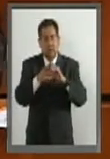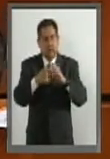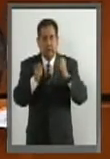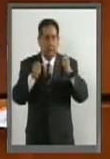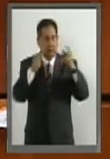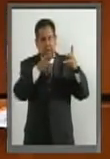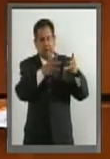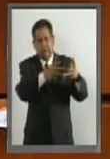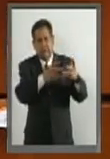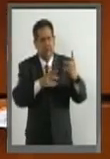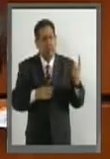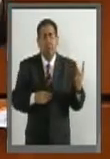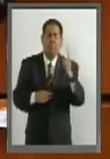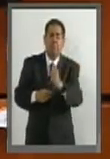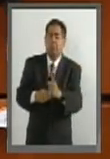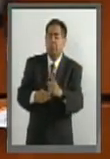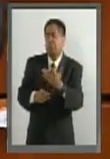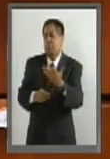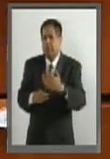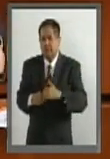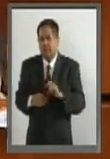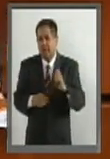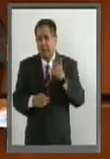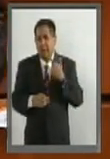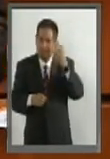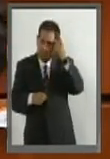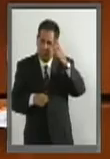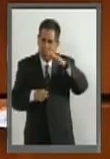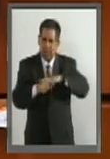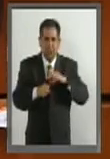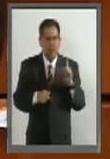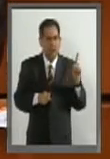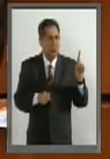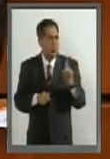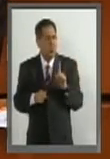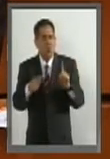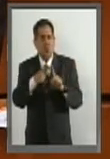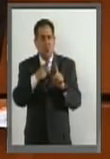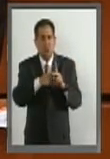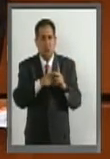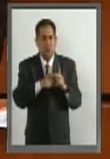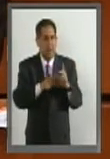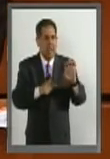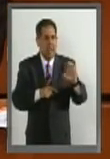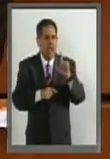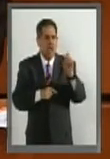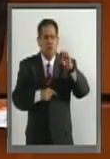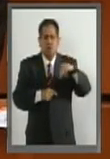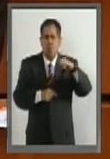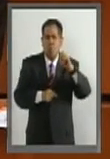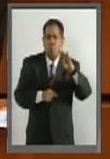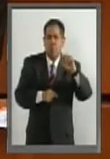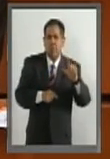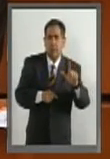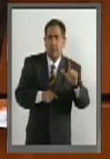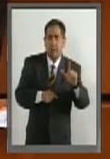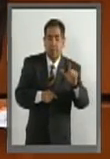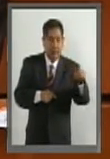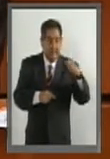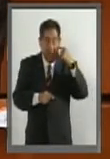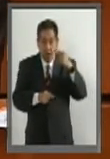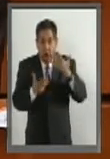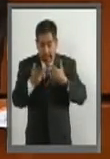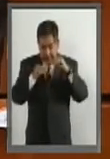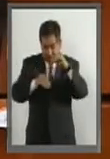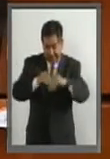regañadas, y el ex director de la ExxonMobil, que por cierto es de los que desarrollaron